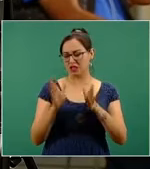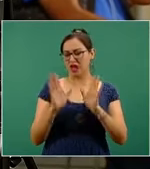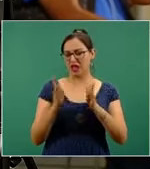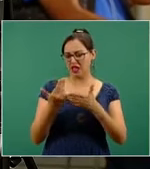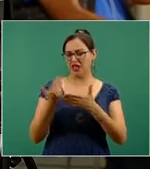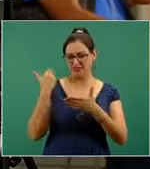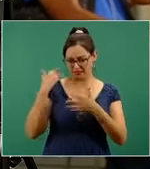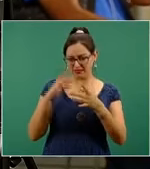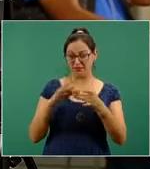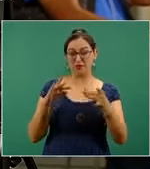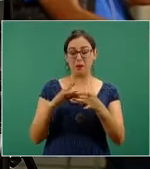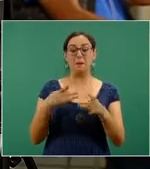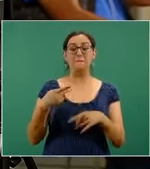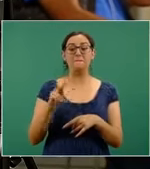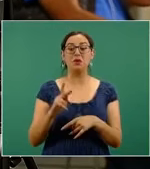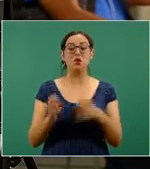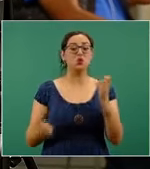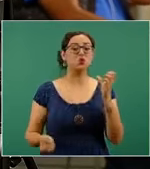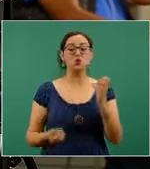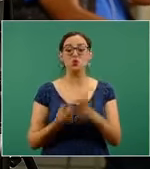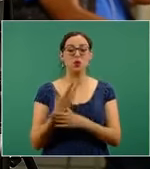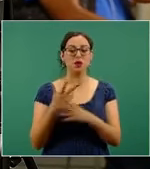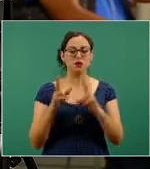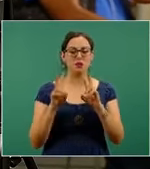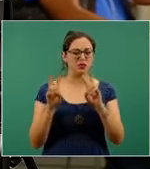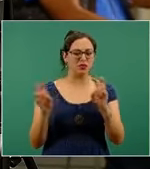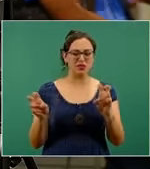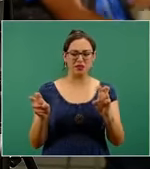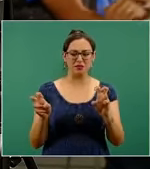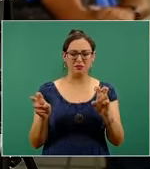observar por parte de ustedes, no sé,